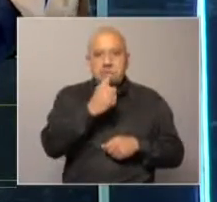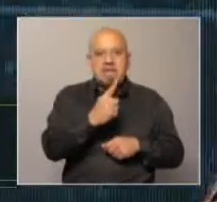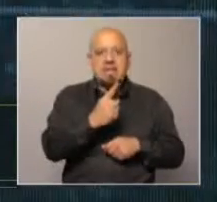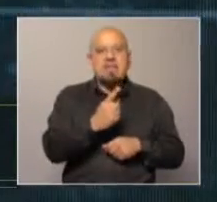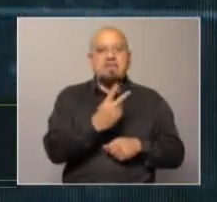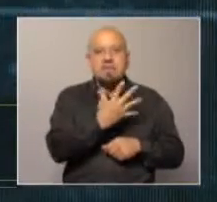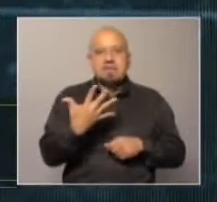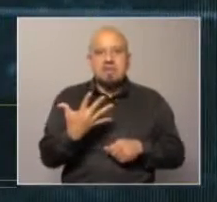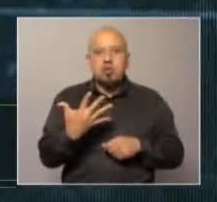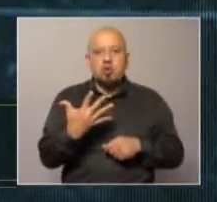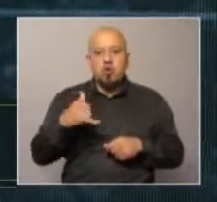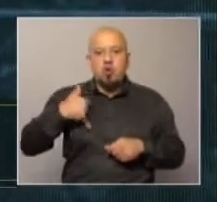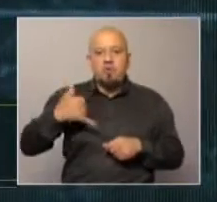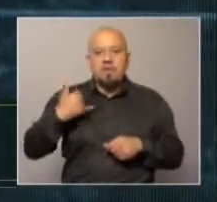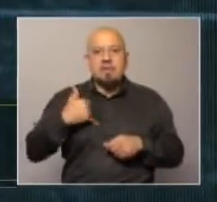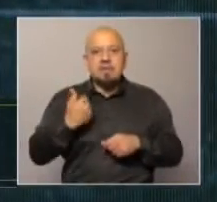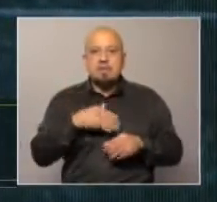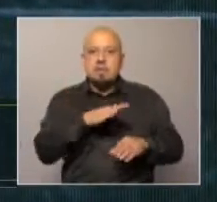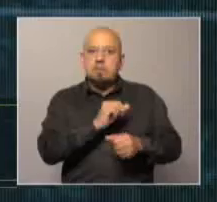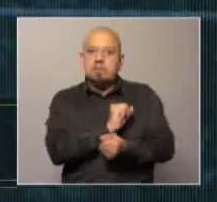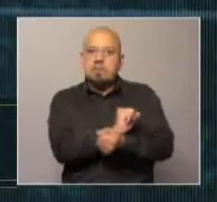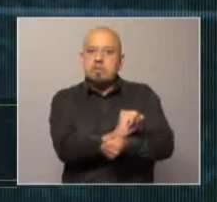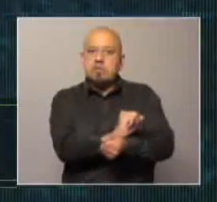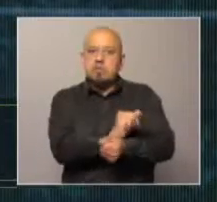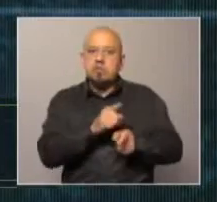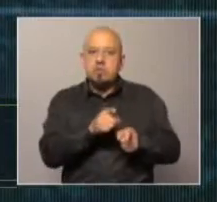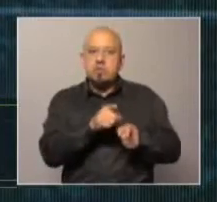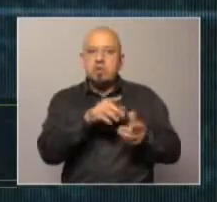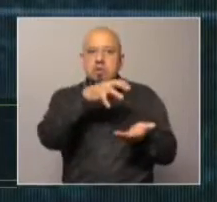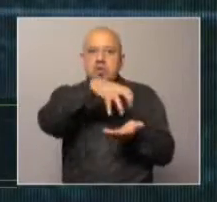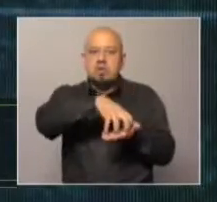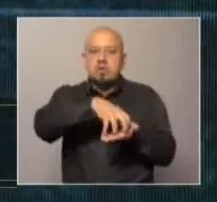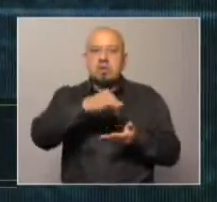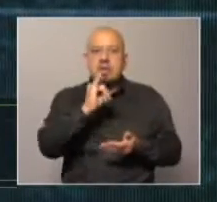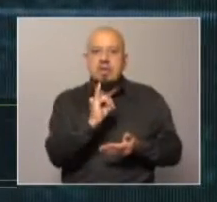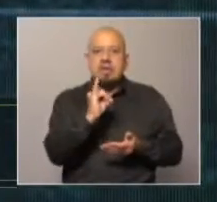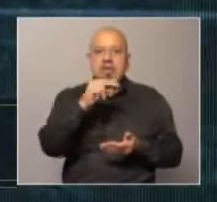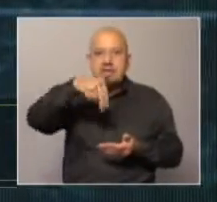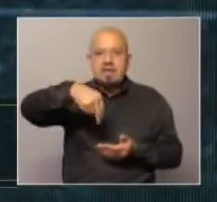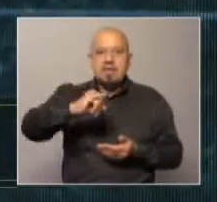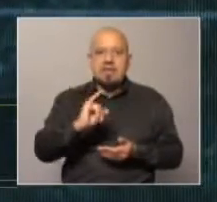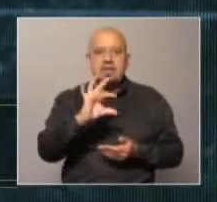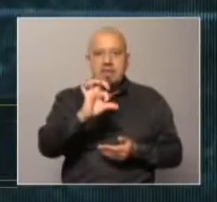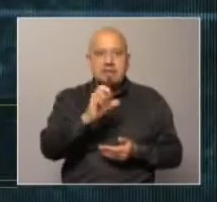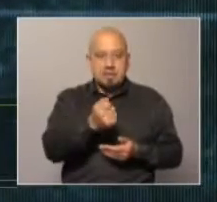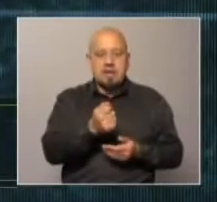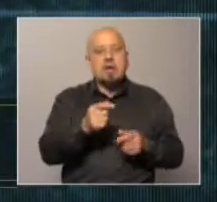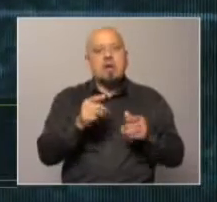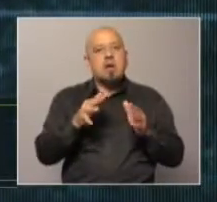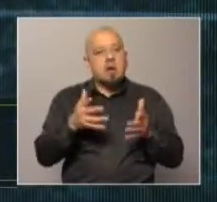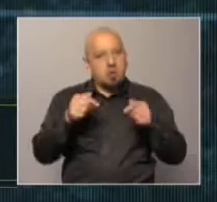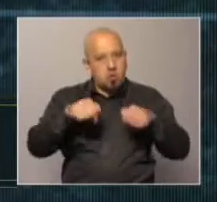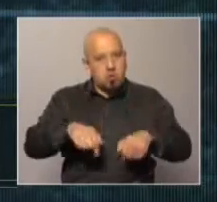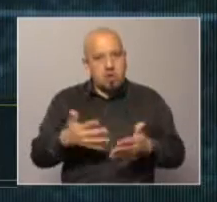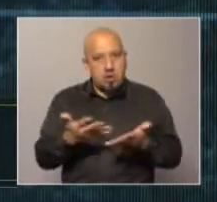cerca de 1.025 adolescentes privados de libertad en las dependencias del Instituto Nacional de Inclusión Social Adolescente. Hoy,